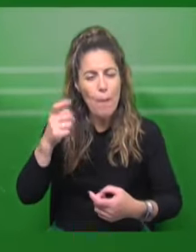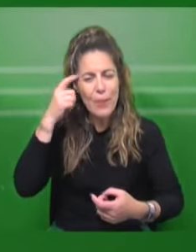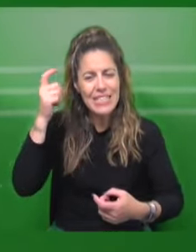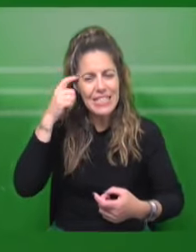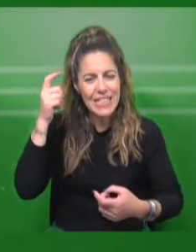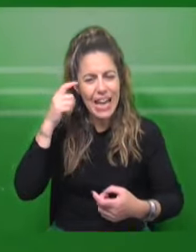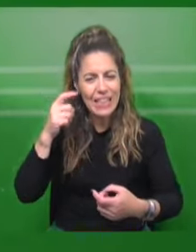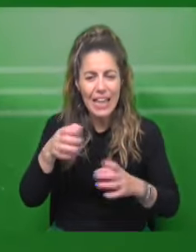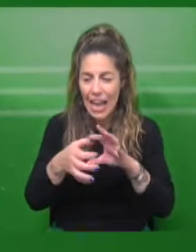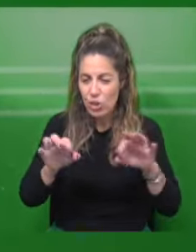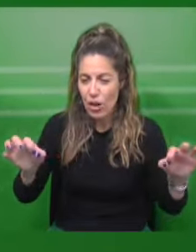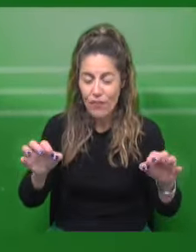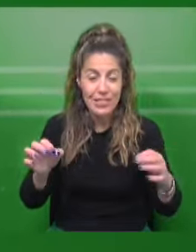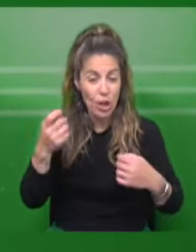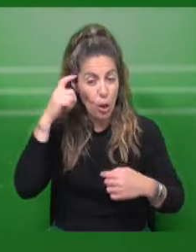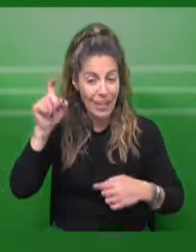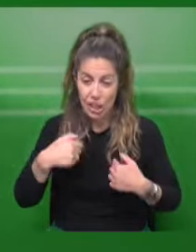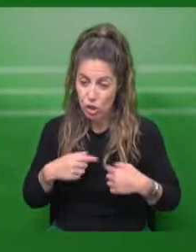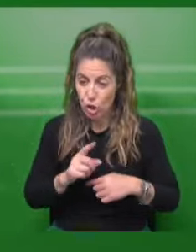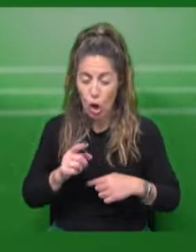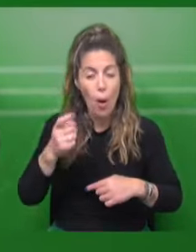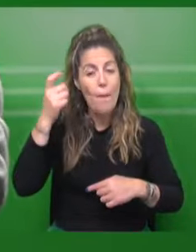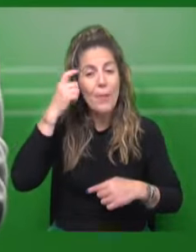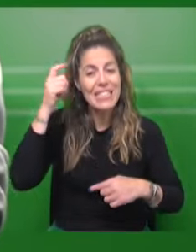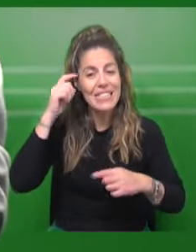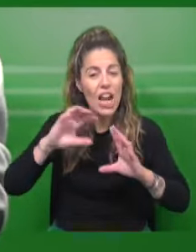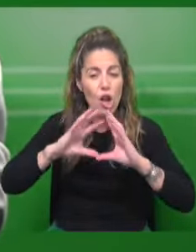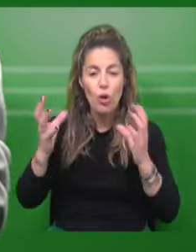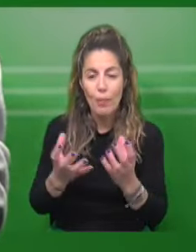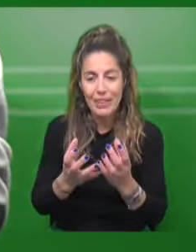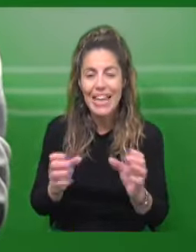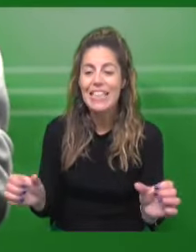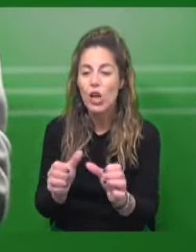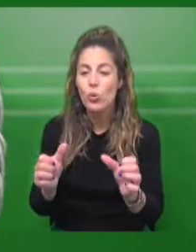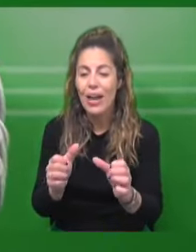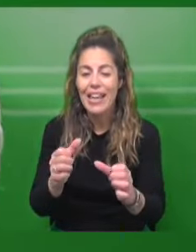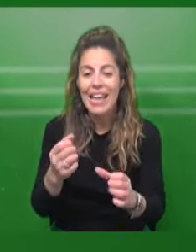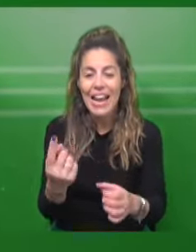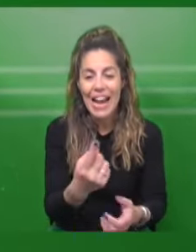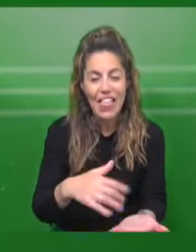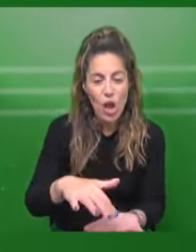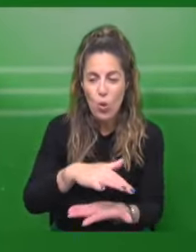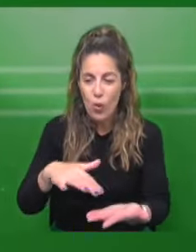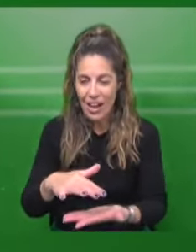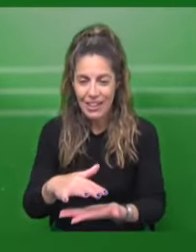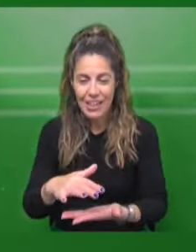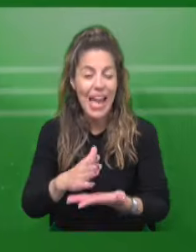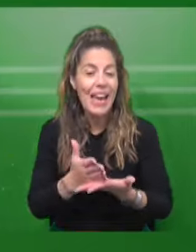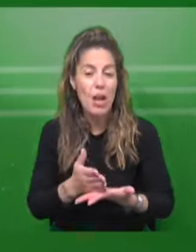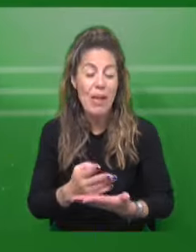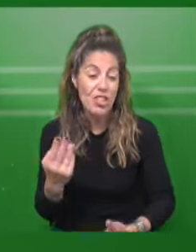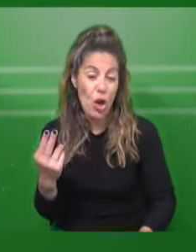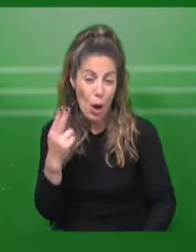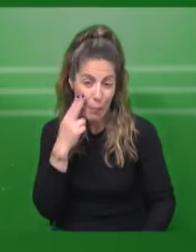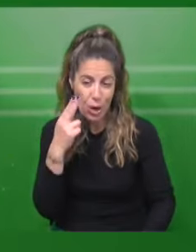global es una frase que no la inventé yo eh pensar globalmente y actuar localmente entonces parece que en el medio está el problema y